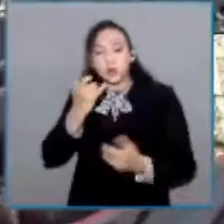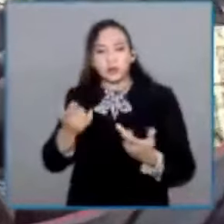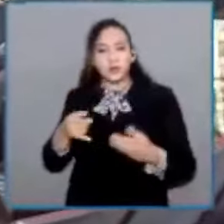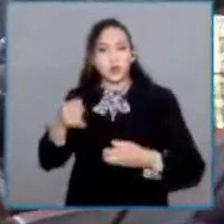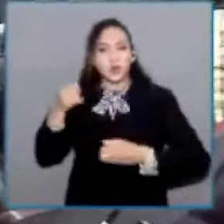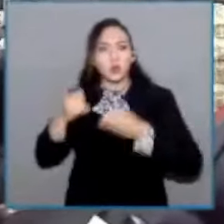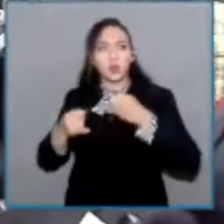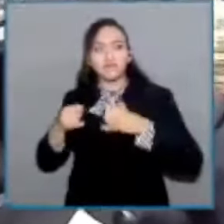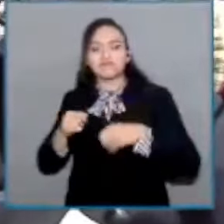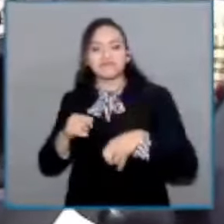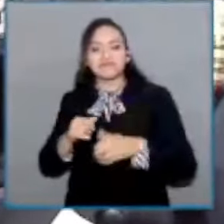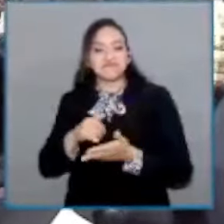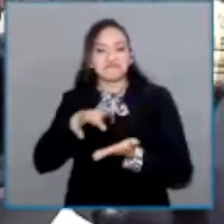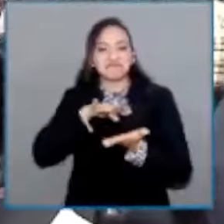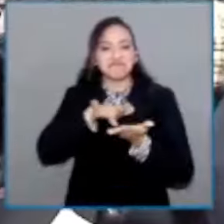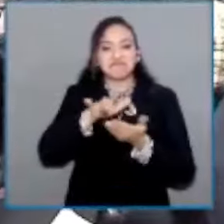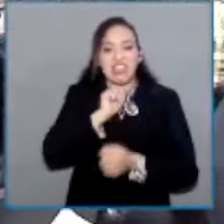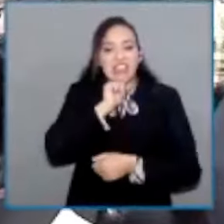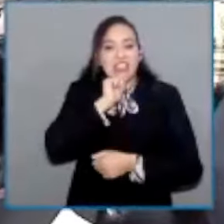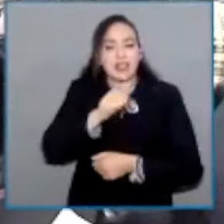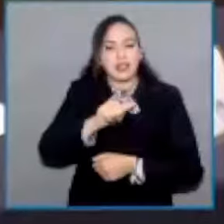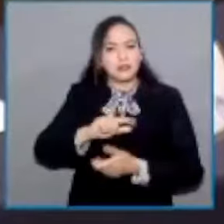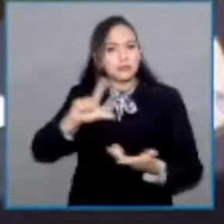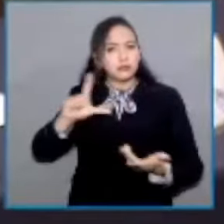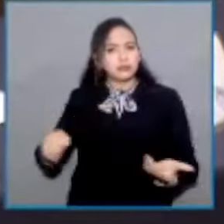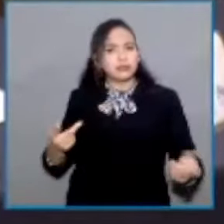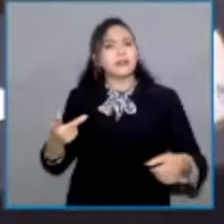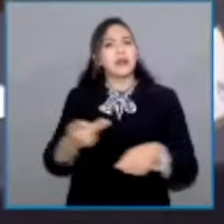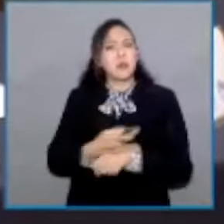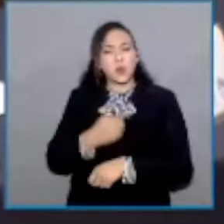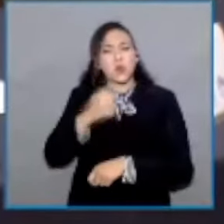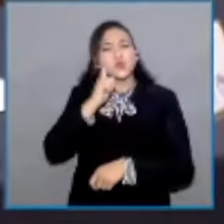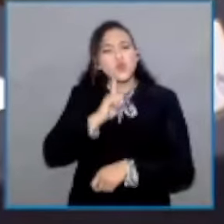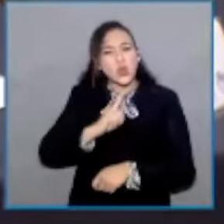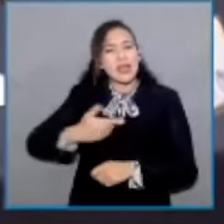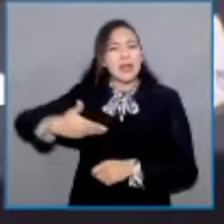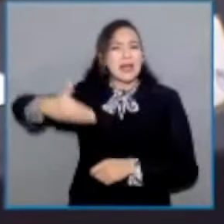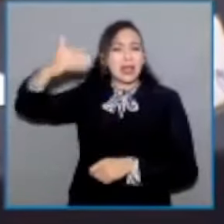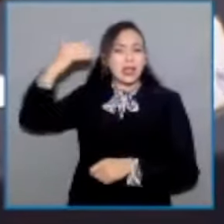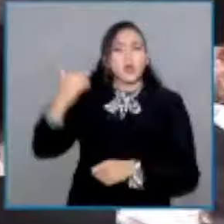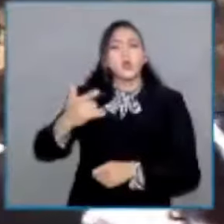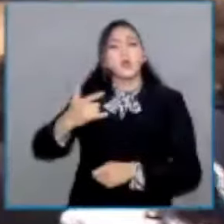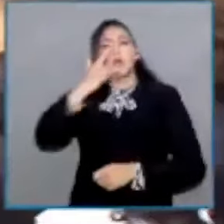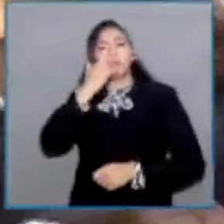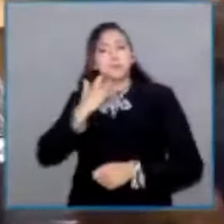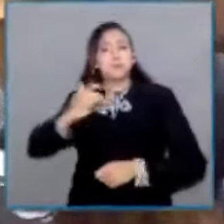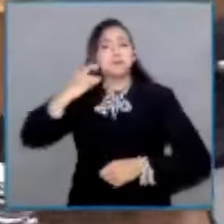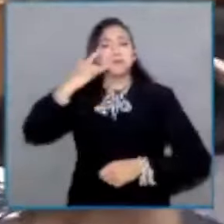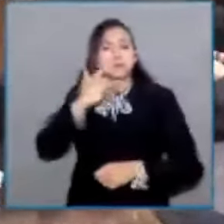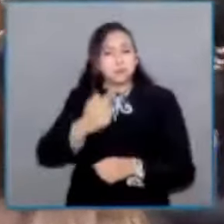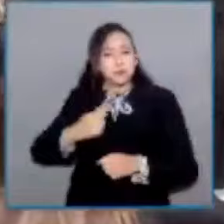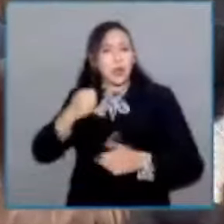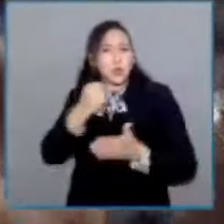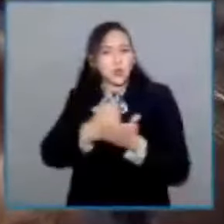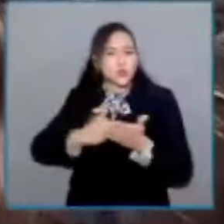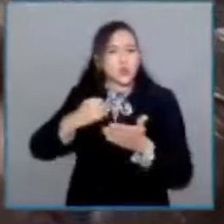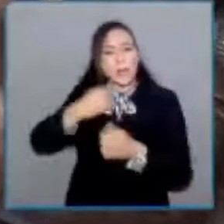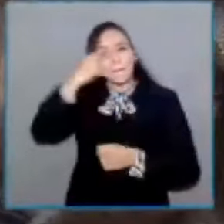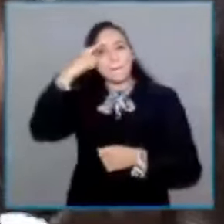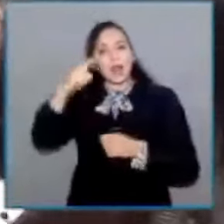camino que tanto ha costado a las mujeres, con un Estado de Derecho y democracia totalmente